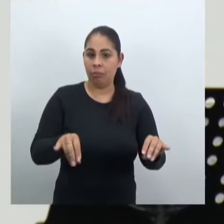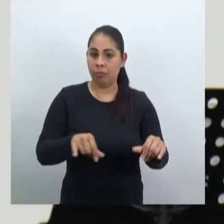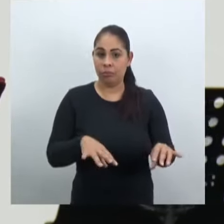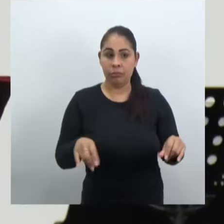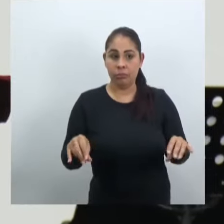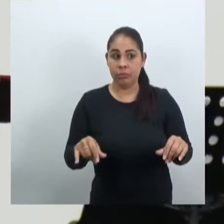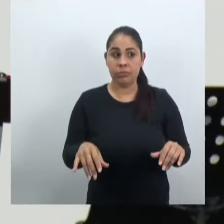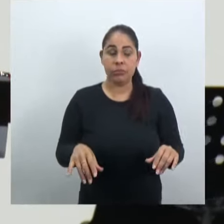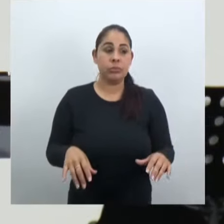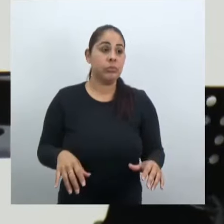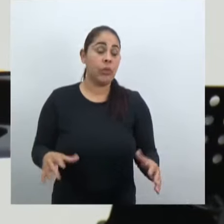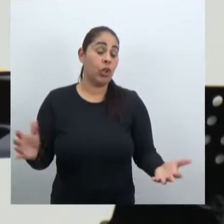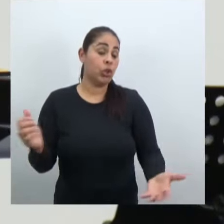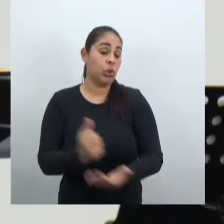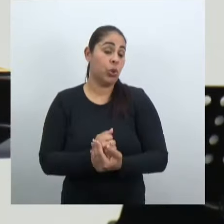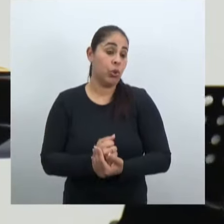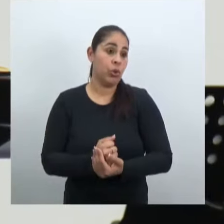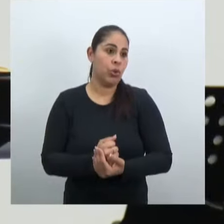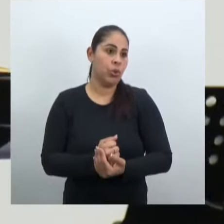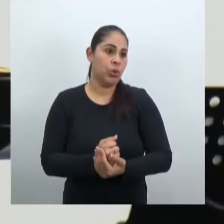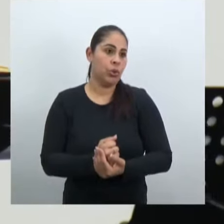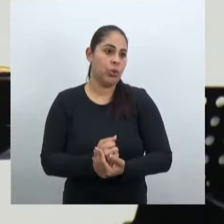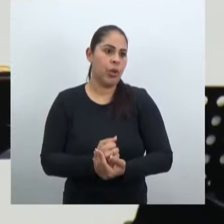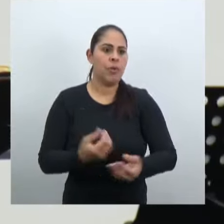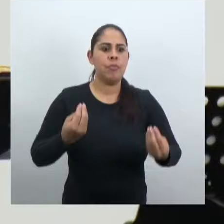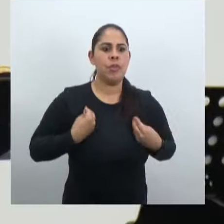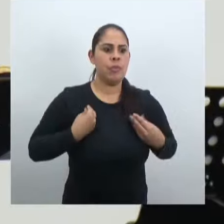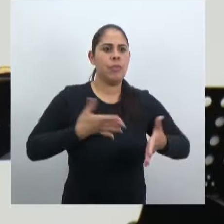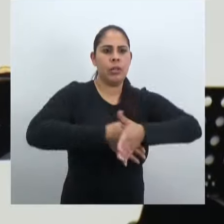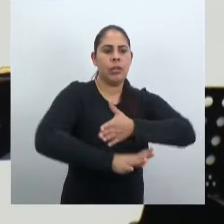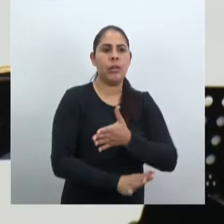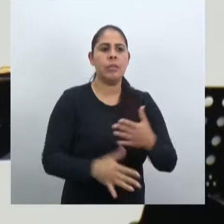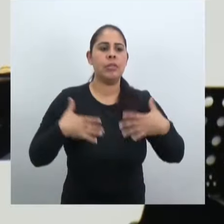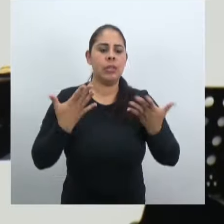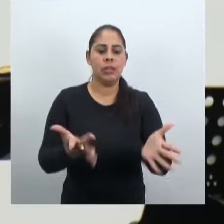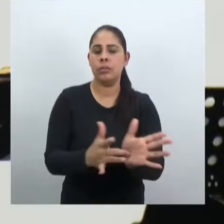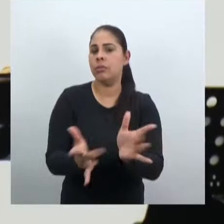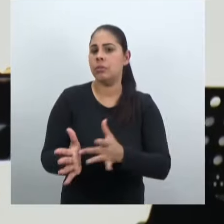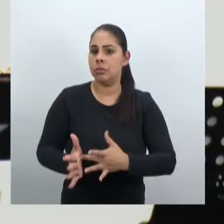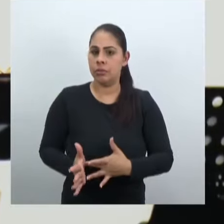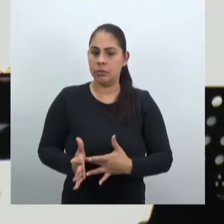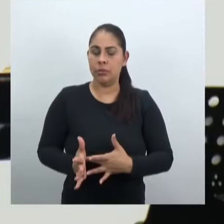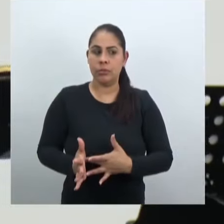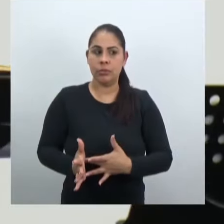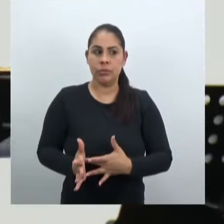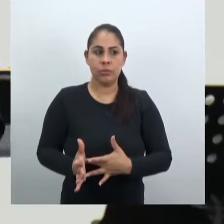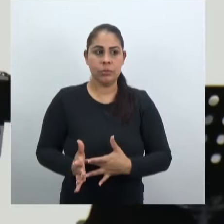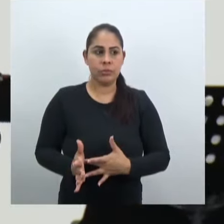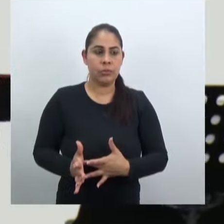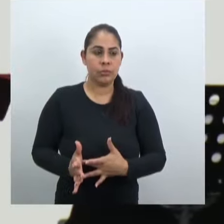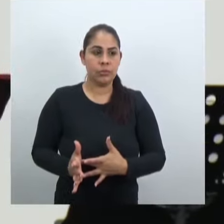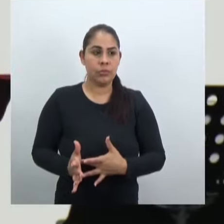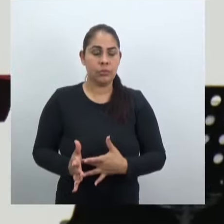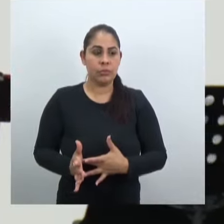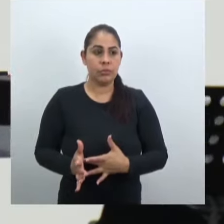Todos nosotros estamos bajo la gracia de Jesucristo, todos. Pero mira, a